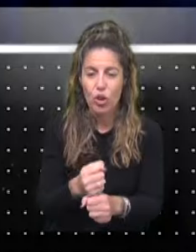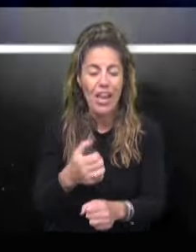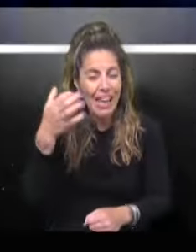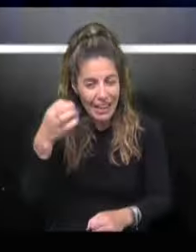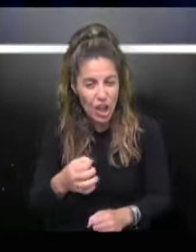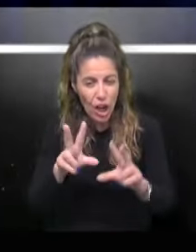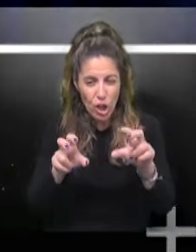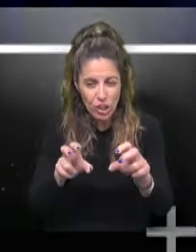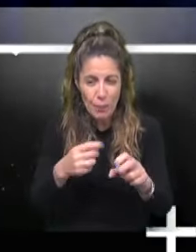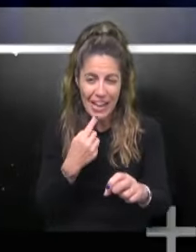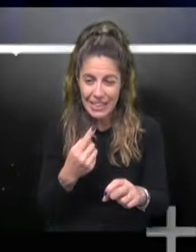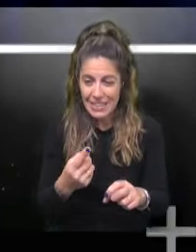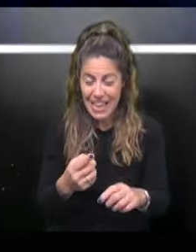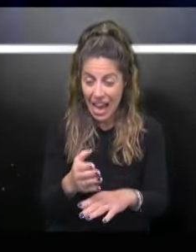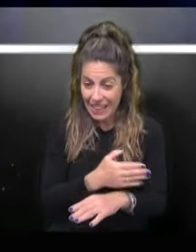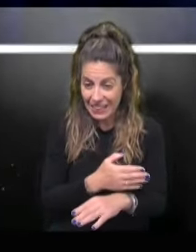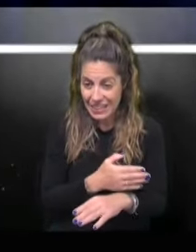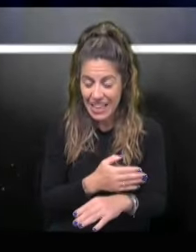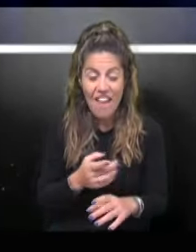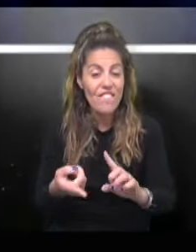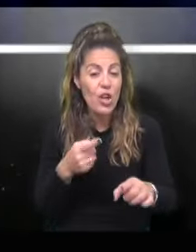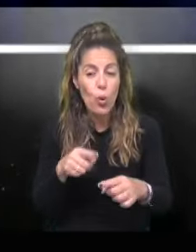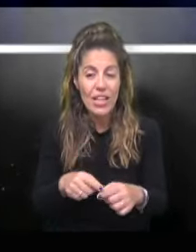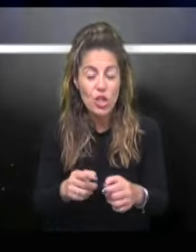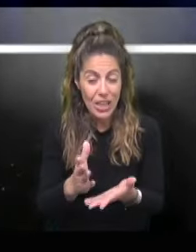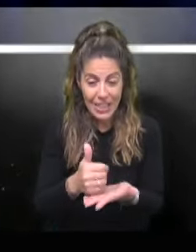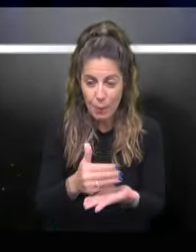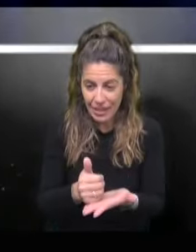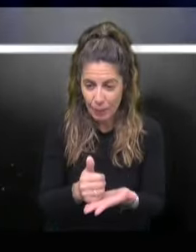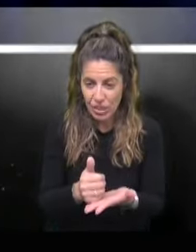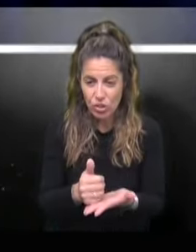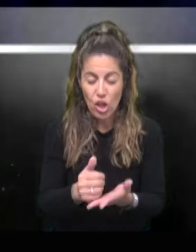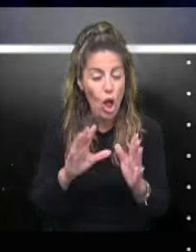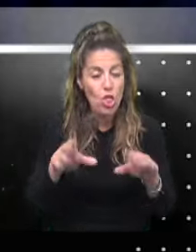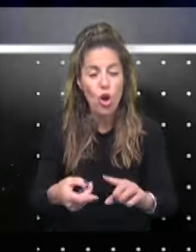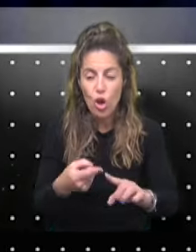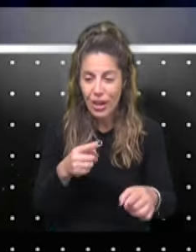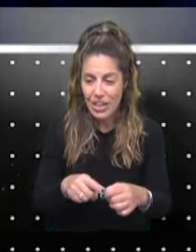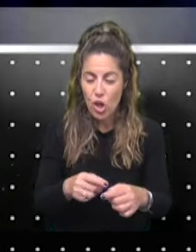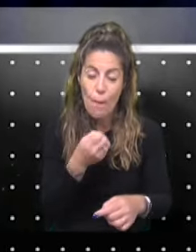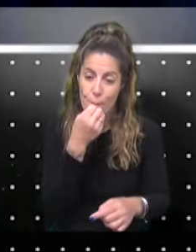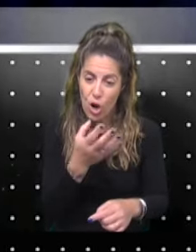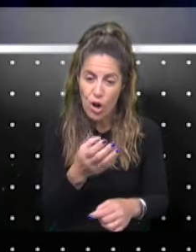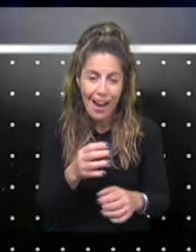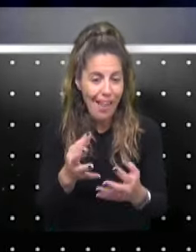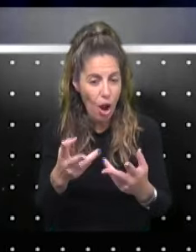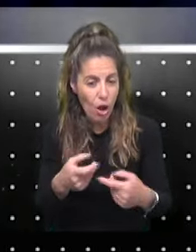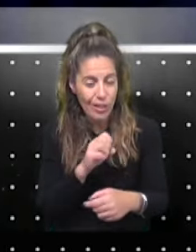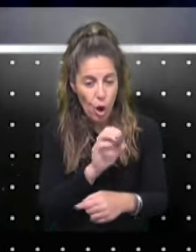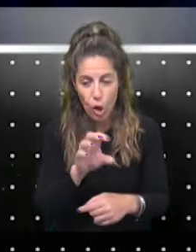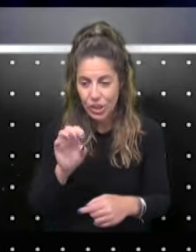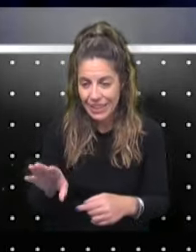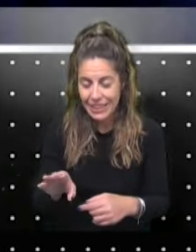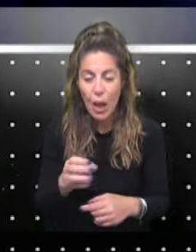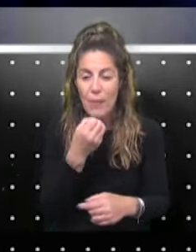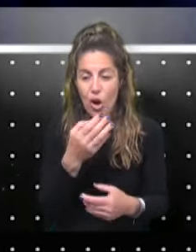que los temas que señalaba antes de la vinculación entre provincias eh todo lo que tiene que ver con mejorar la logística a mejorar la